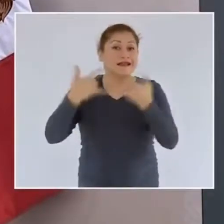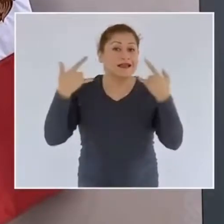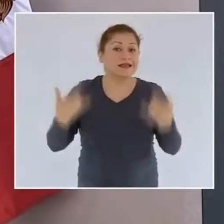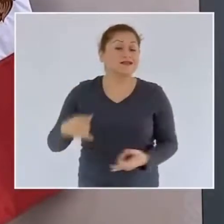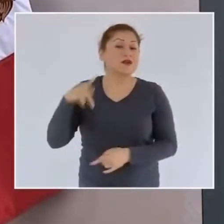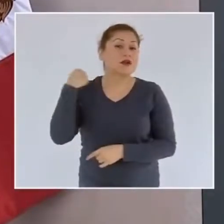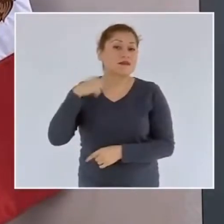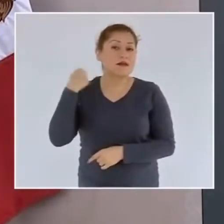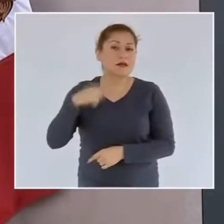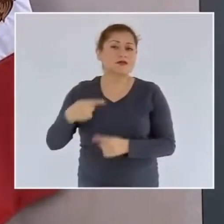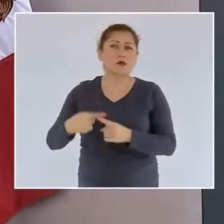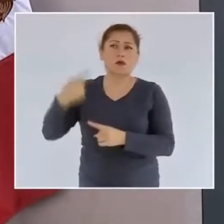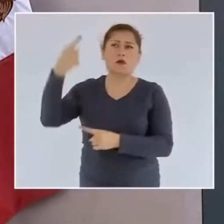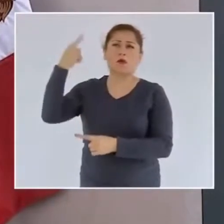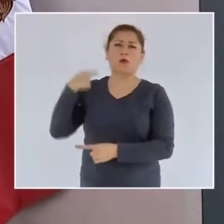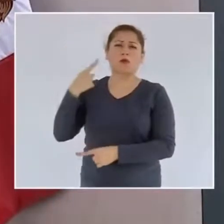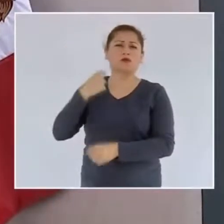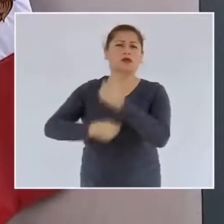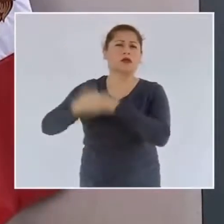más de un siglo, desde